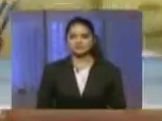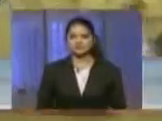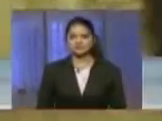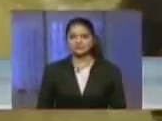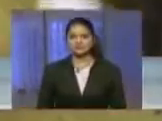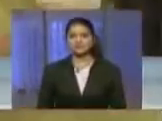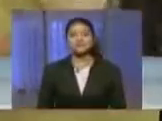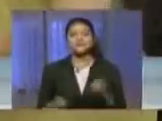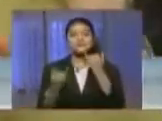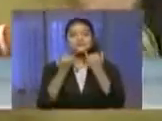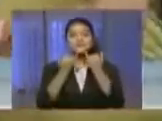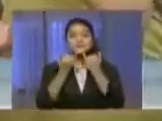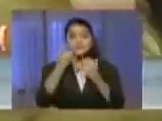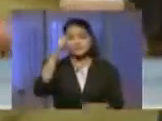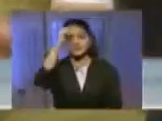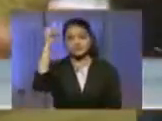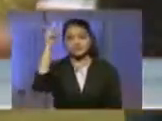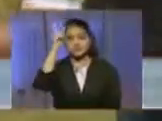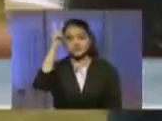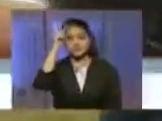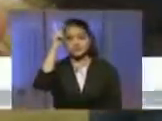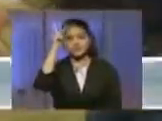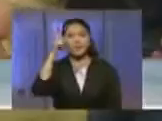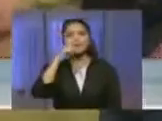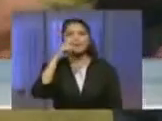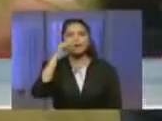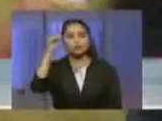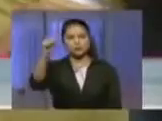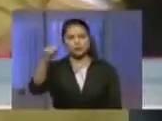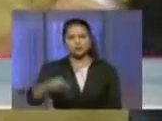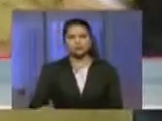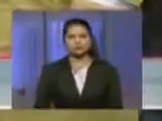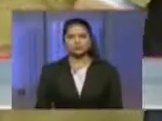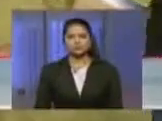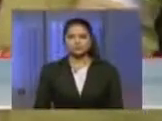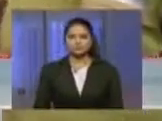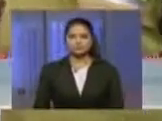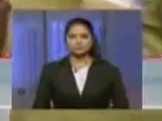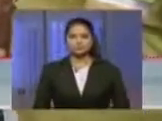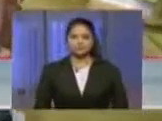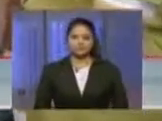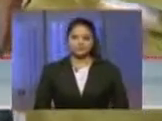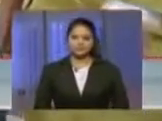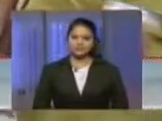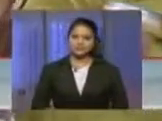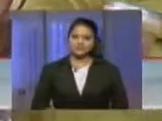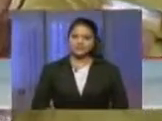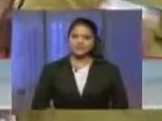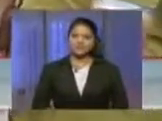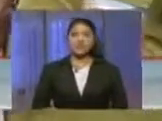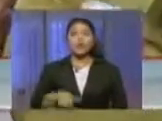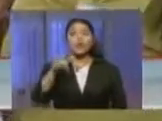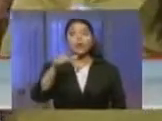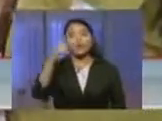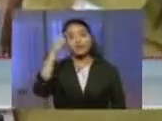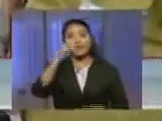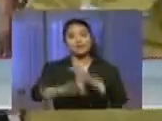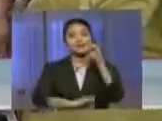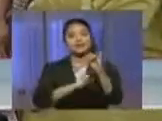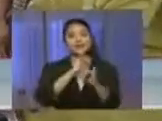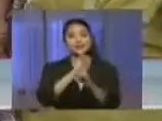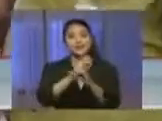indana Nicol maduro Moro indígen hoy internacional de los